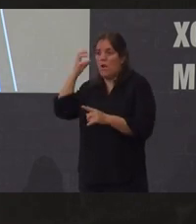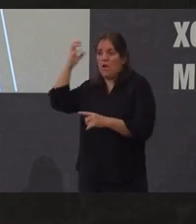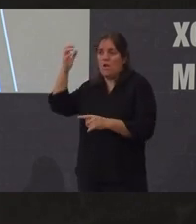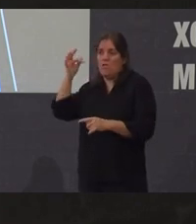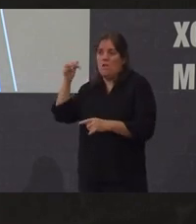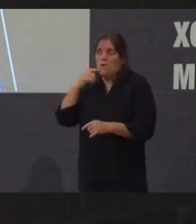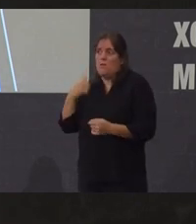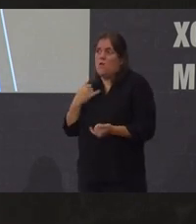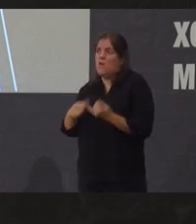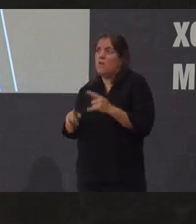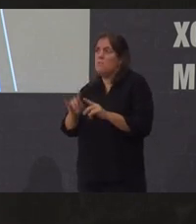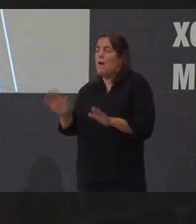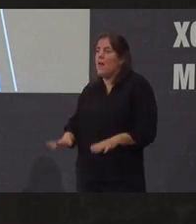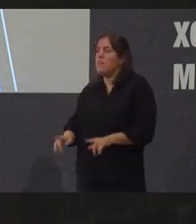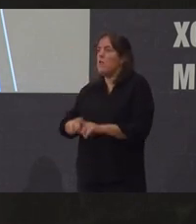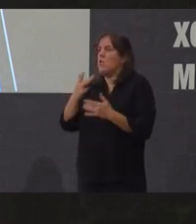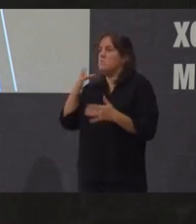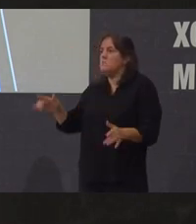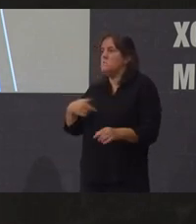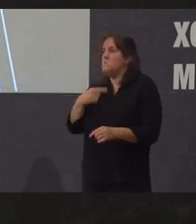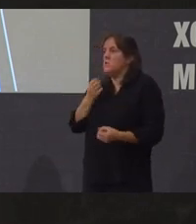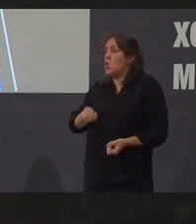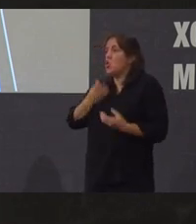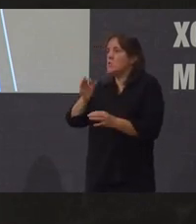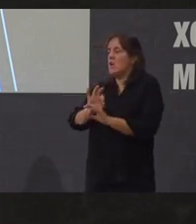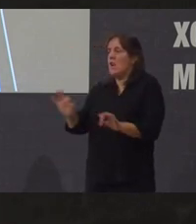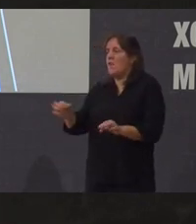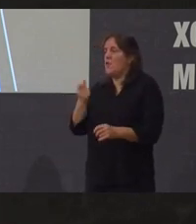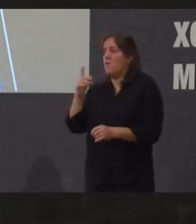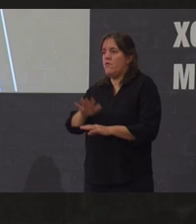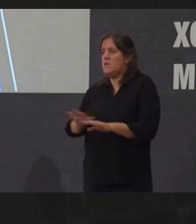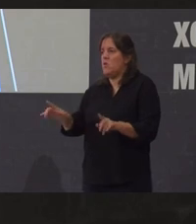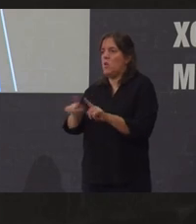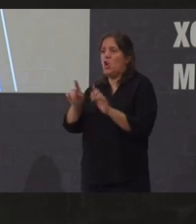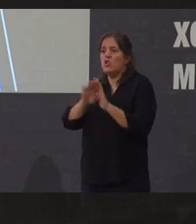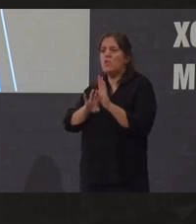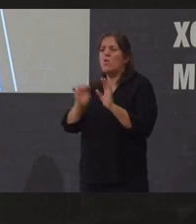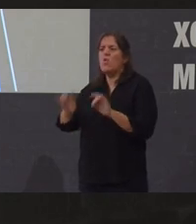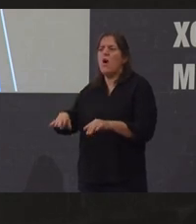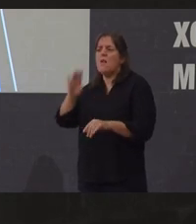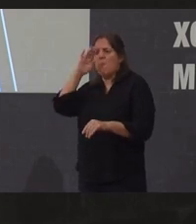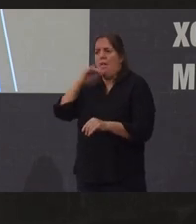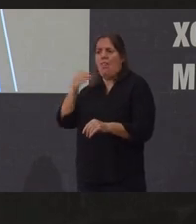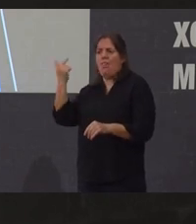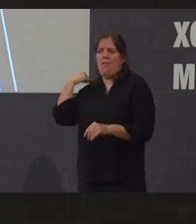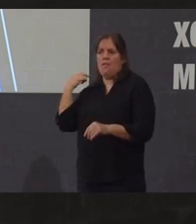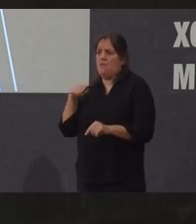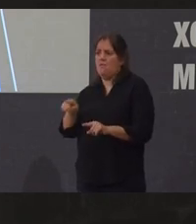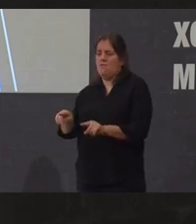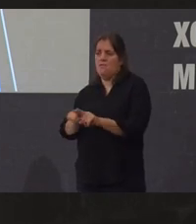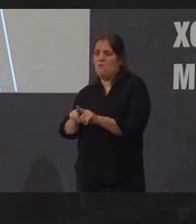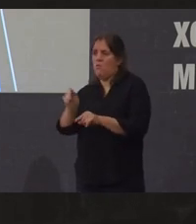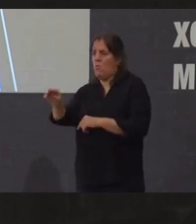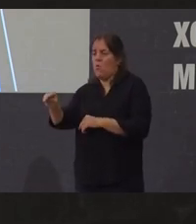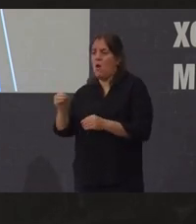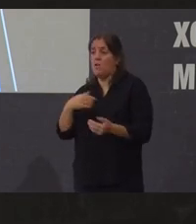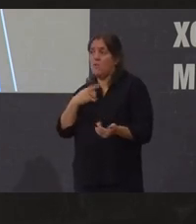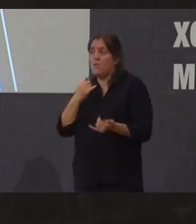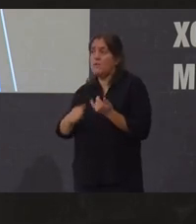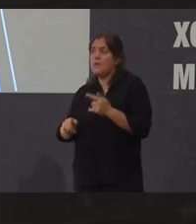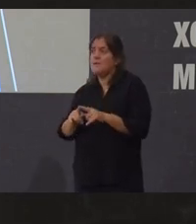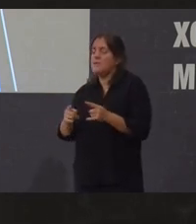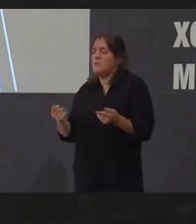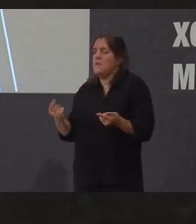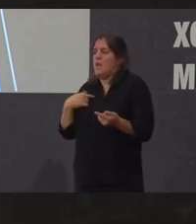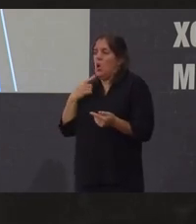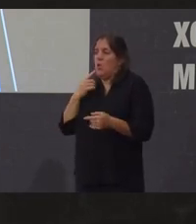a ninguén, unhas condicións moi parecidas ás do pai, entón terá cuidado de que